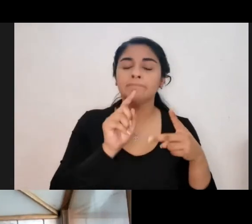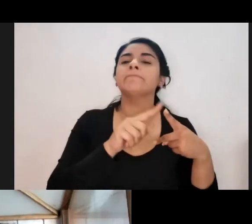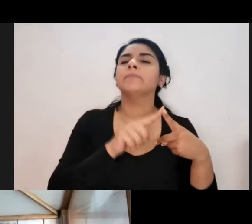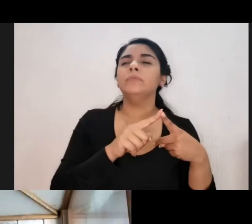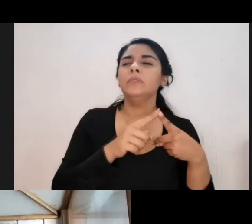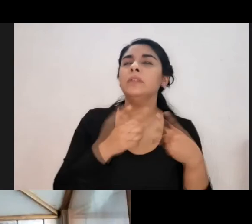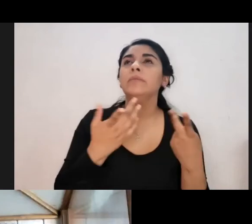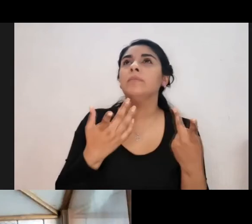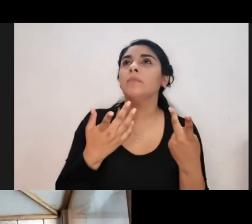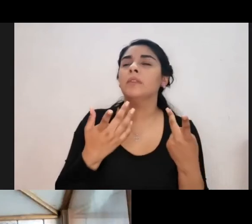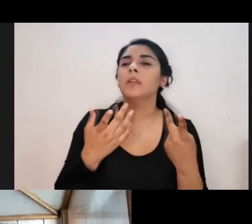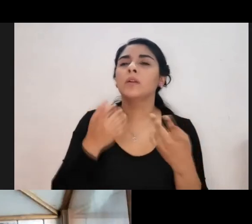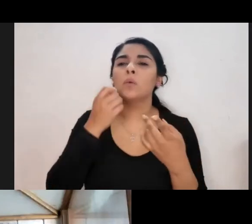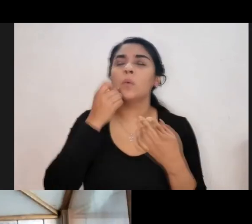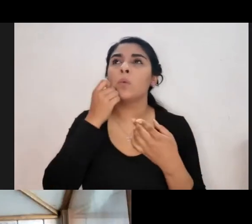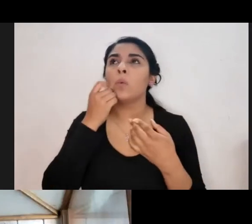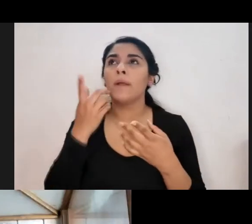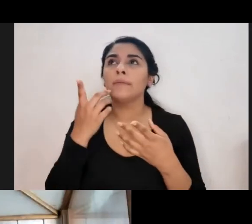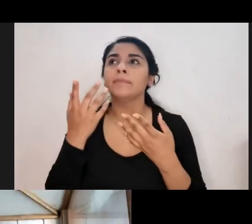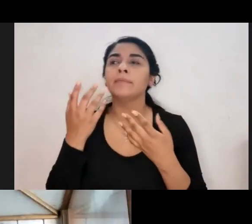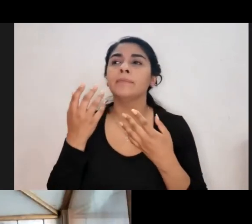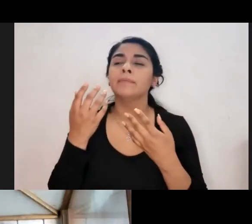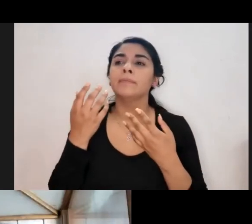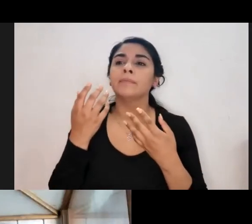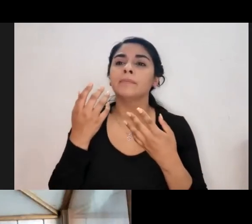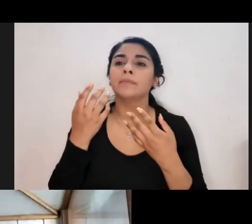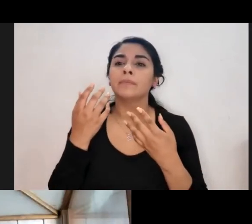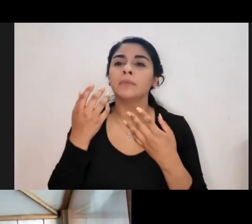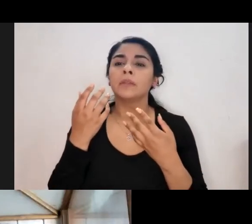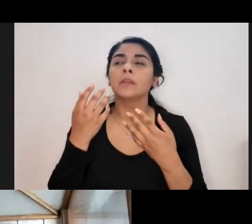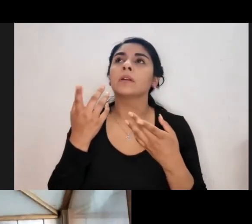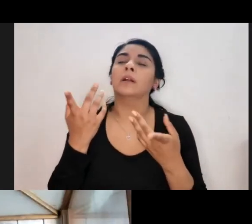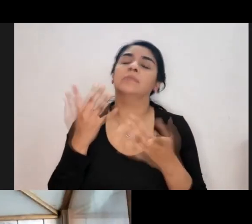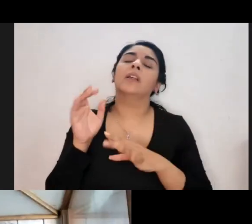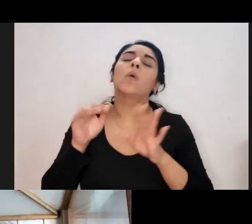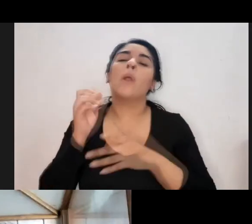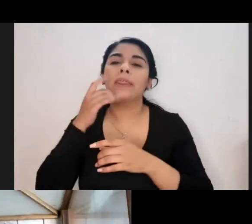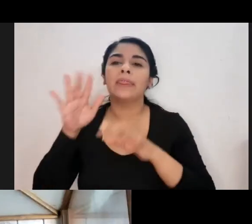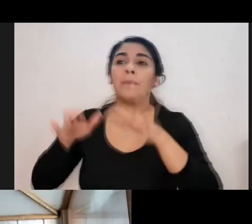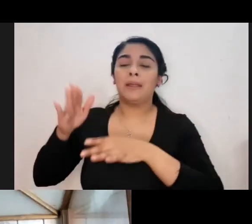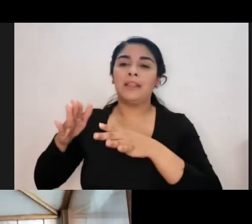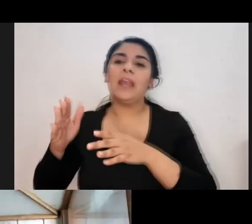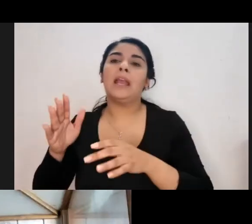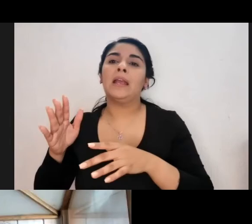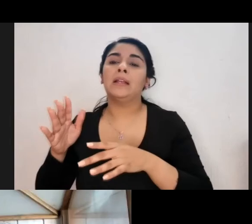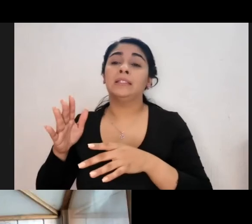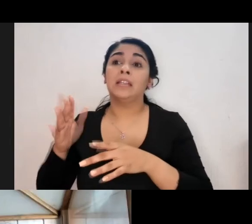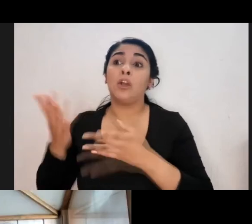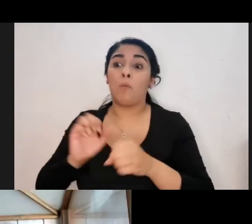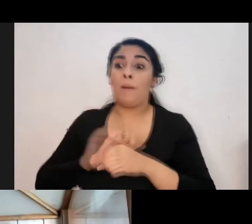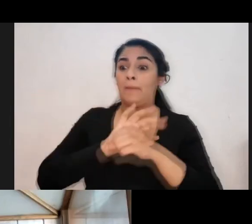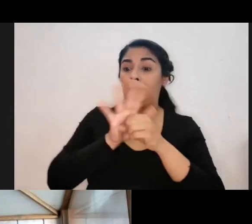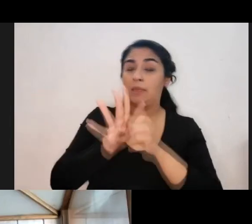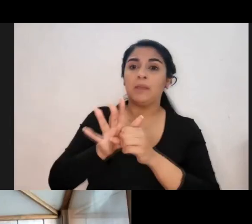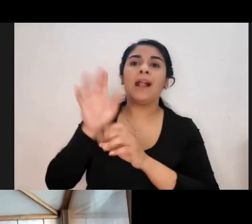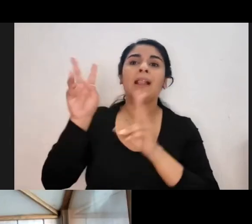el impacto de una pandemia en cuanto a muertes? Y la segunda pregunta, ¿cómo se puede